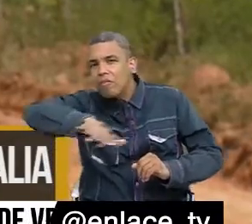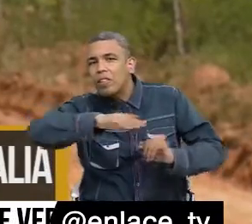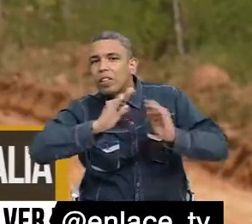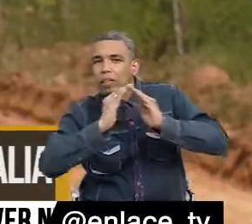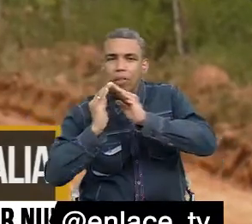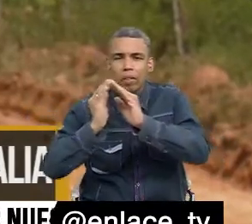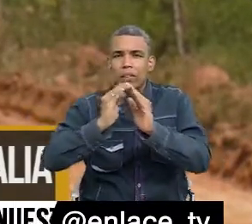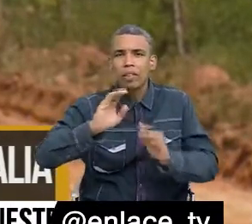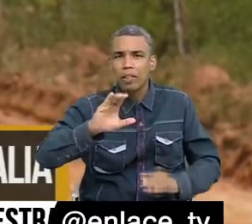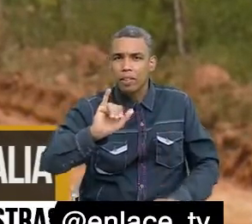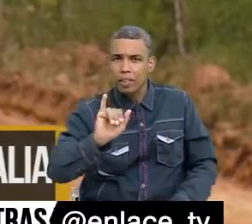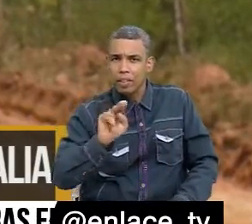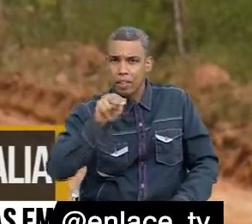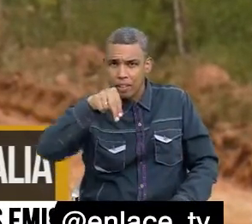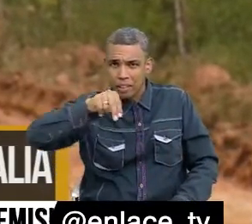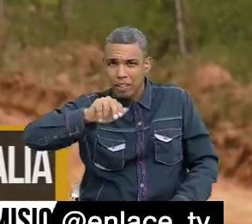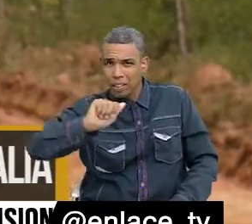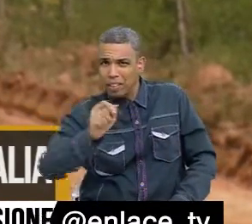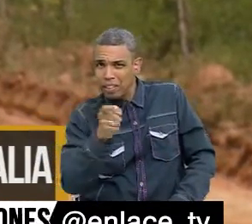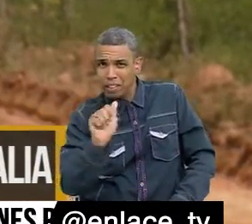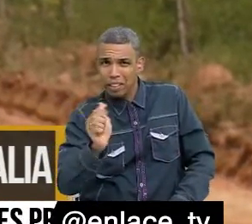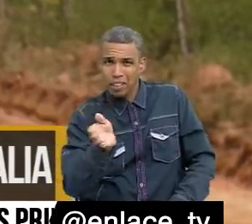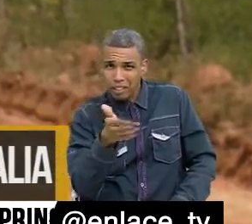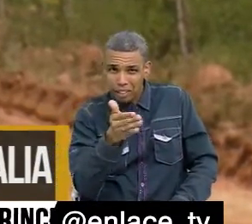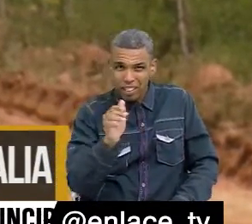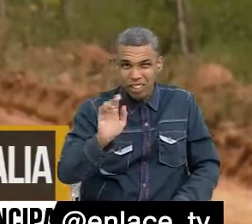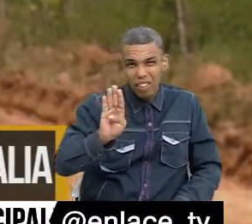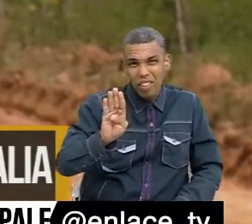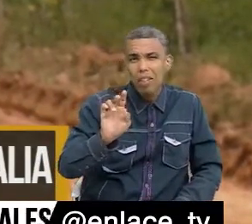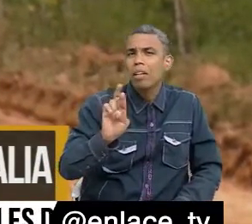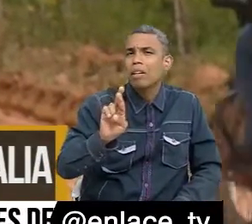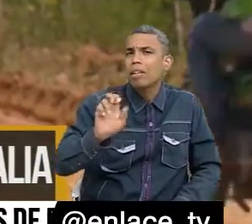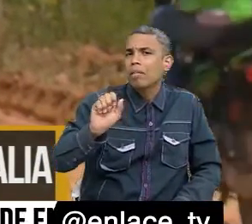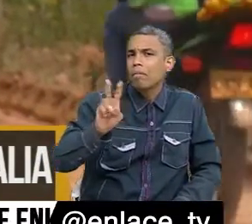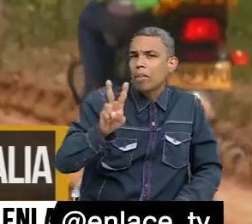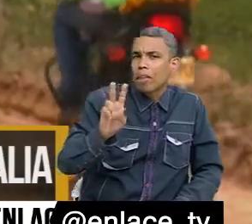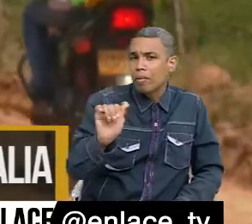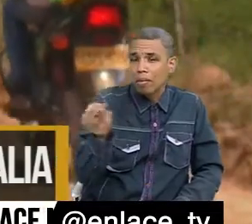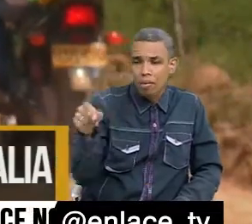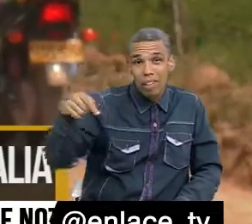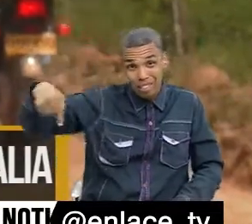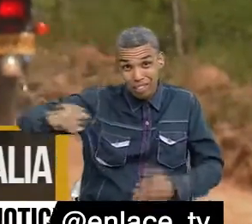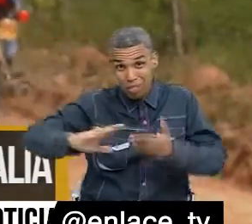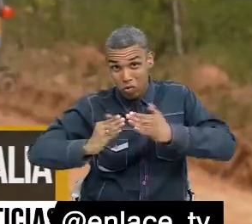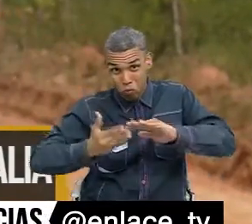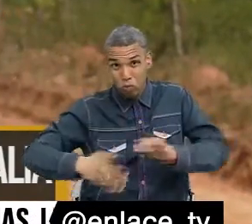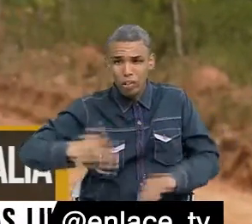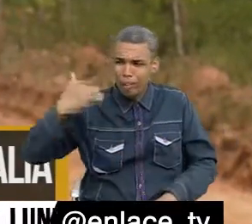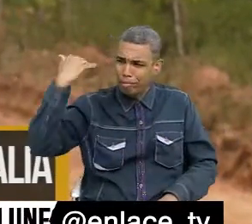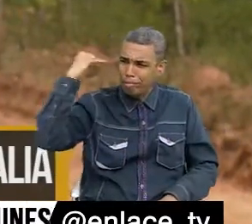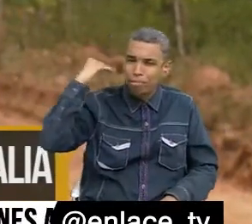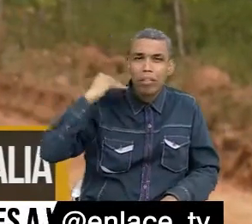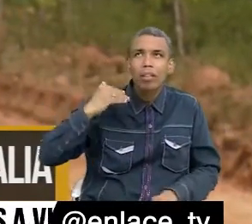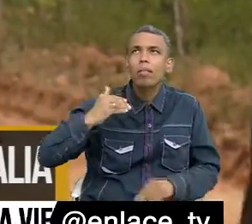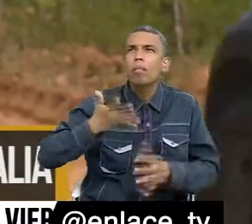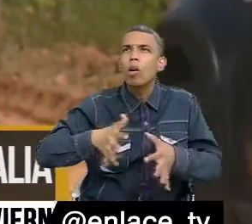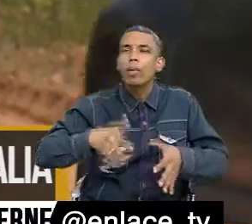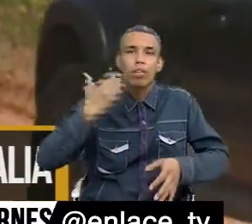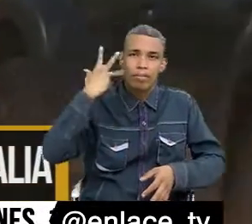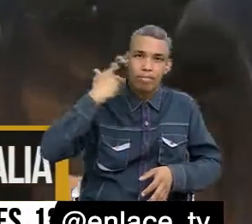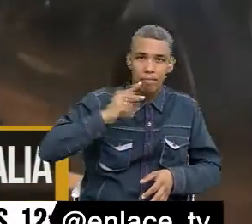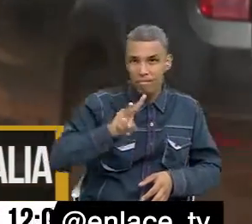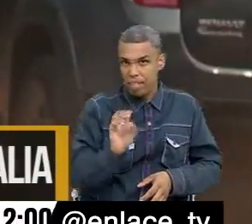sector Castalia, donde la comunidad hace aproximadamente 20 días estuvo realizando una intensa jornada de limpieza y podando